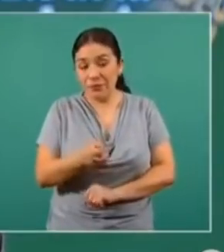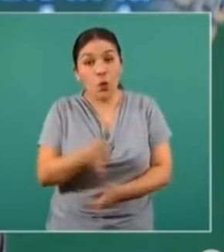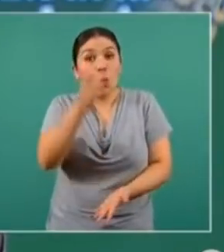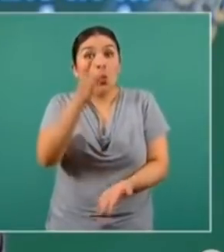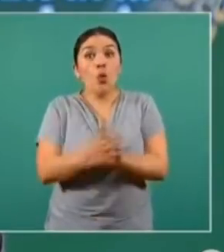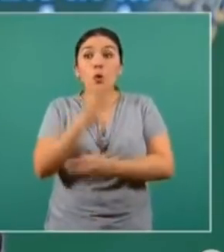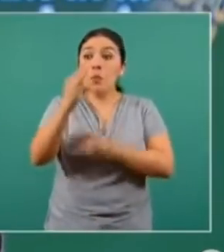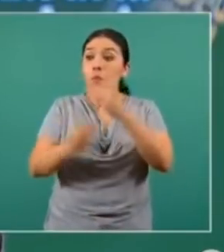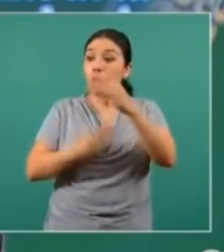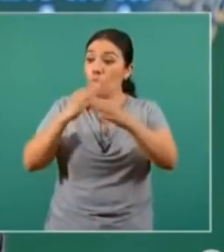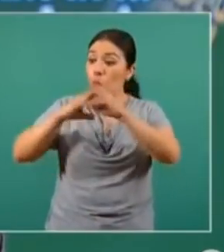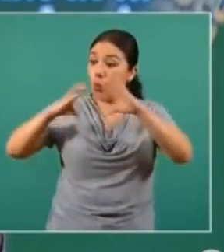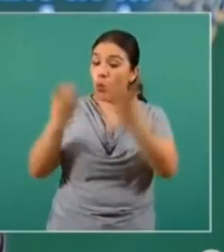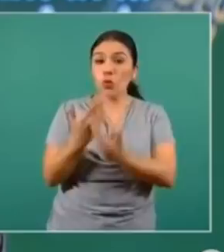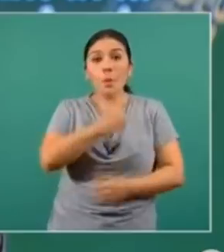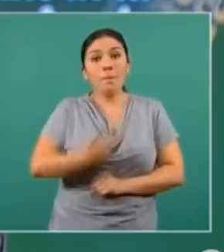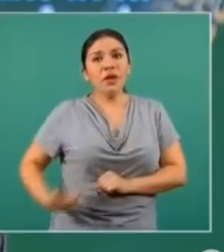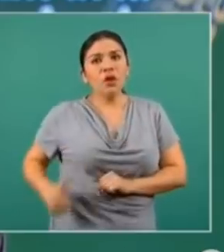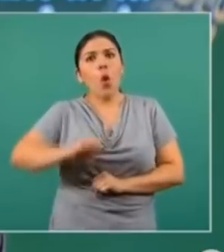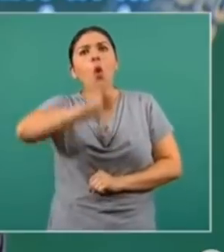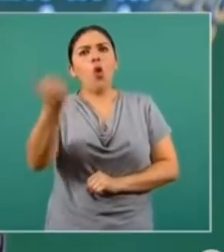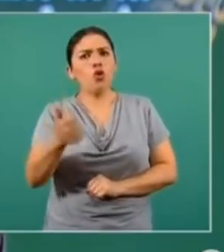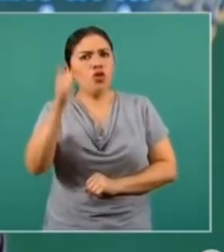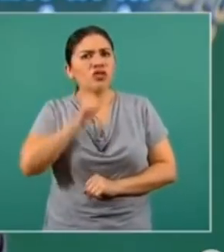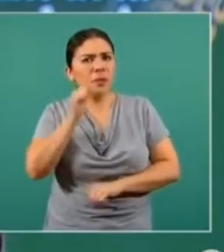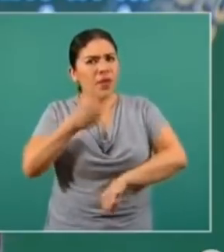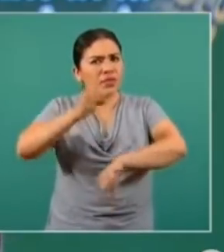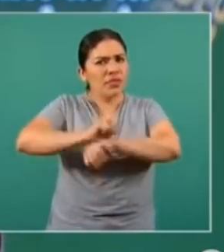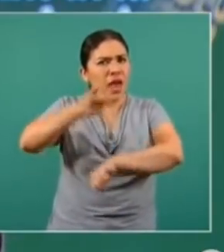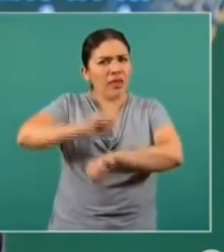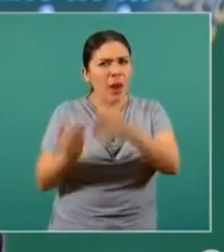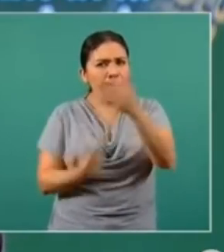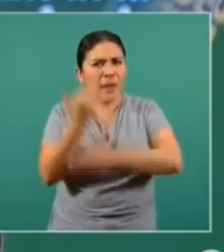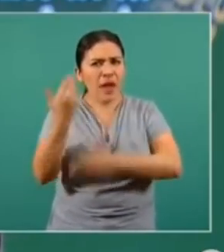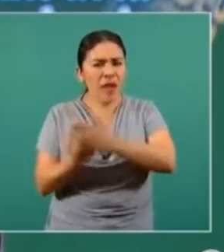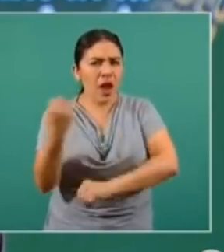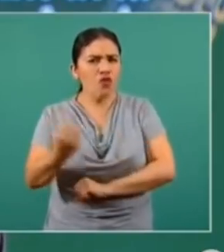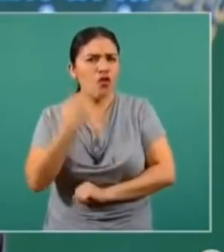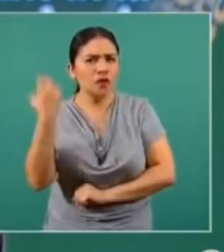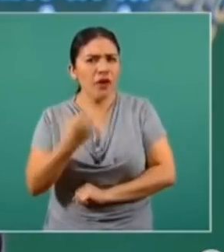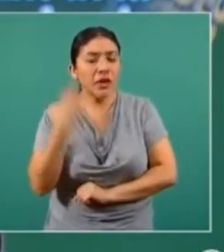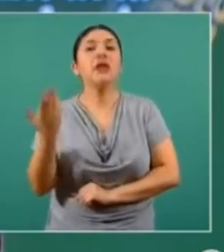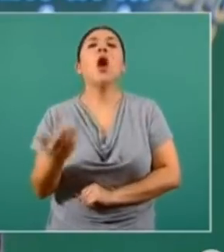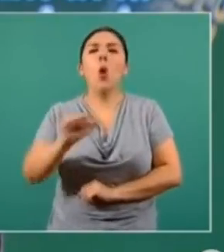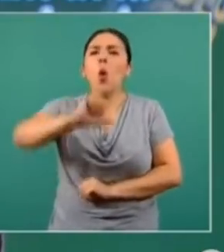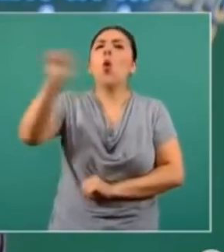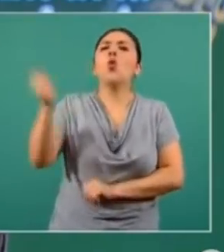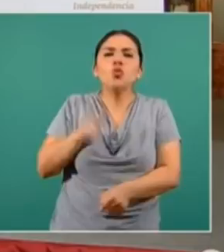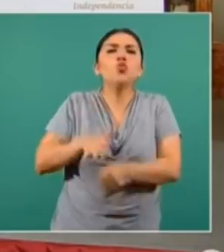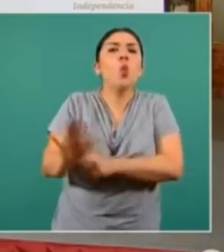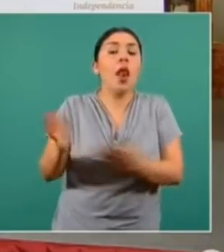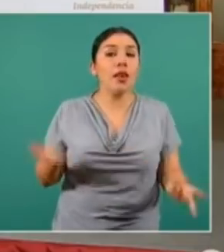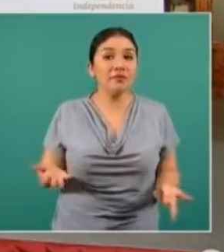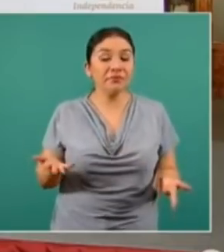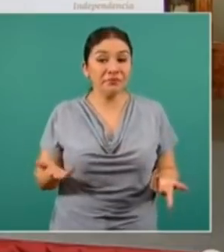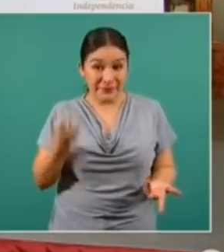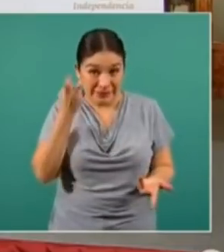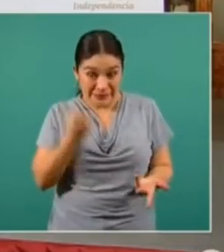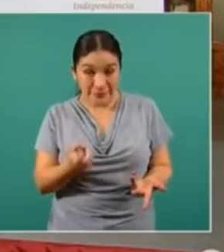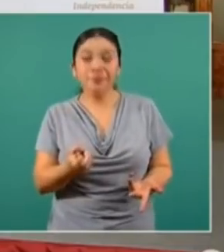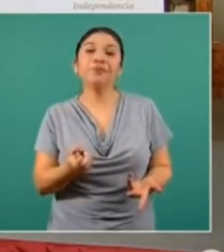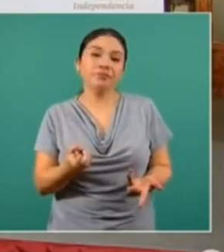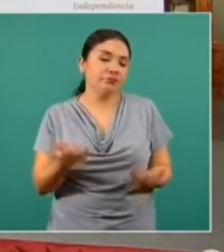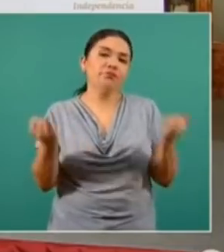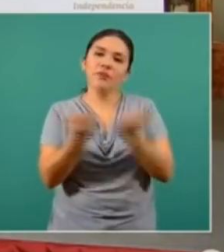único presidente del mundo que tiene una conferencia de prensa todos los días, absolutamente todos los días. Y